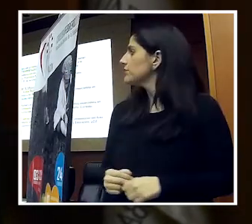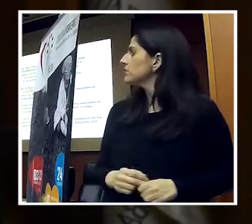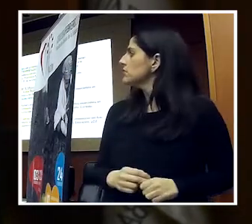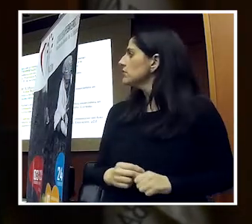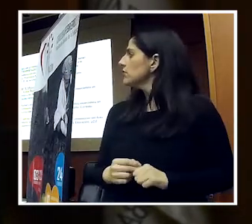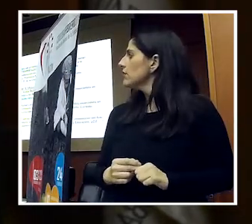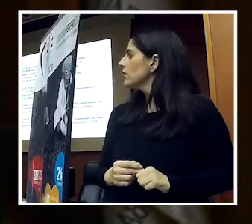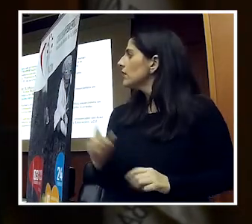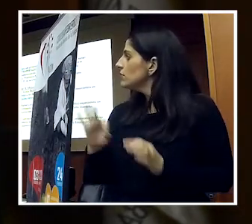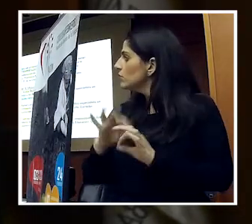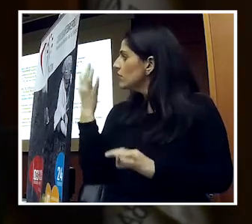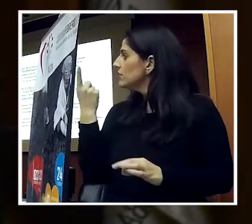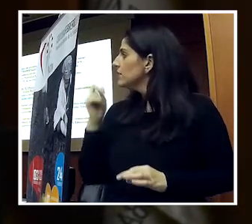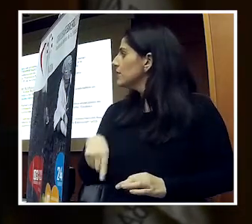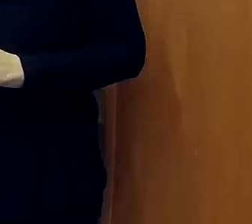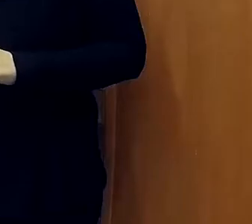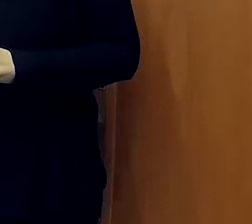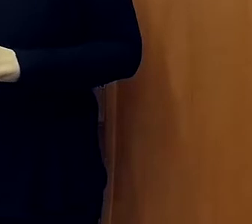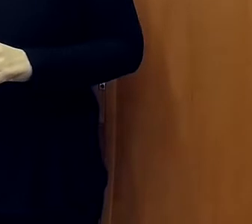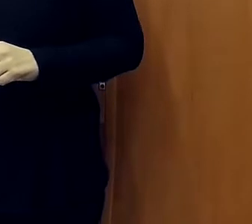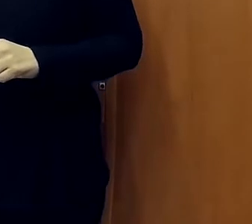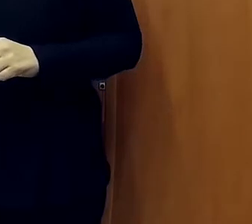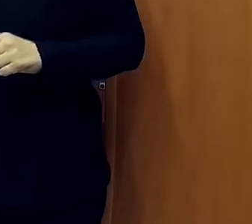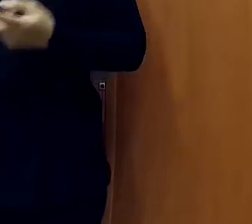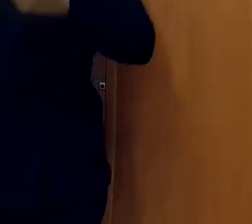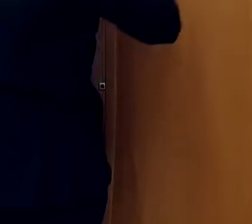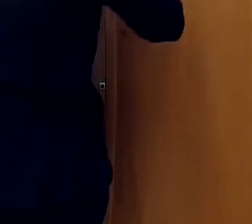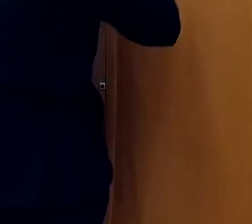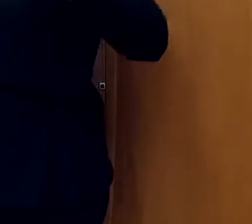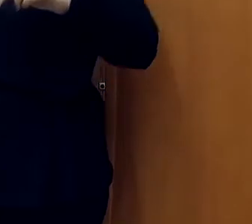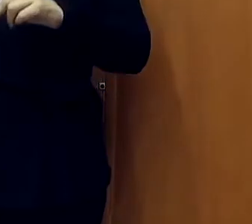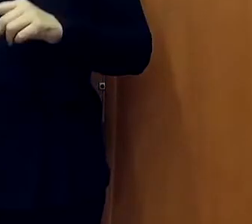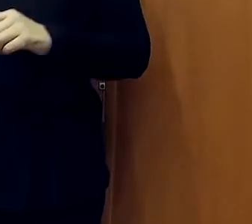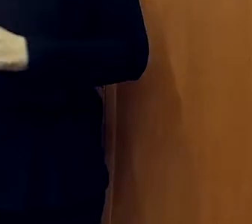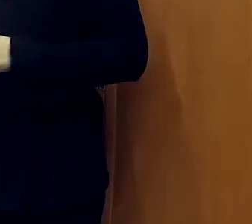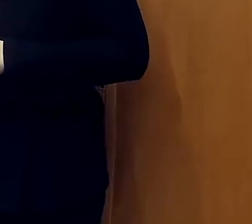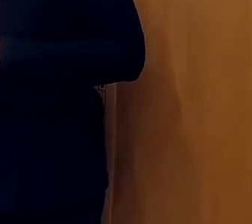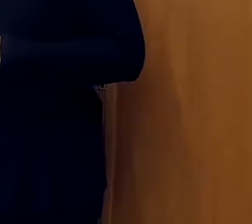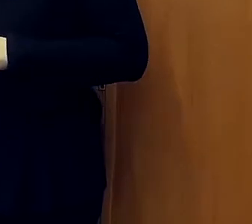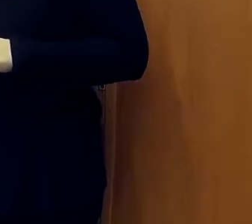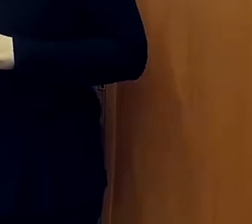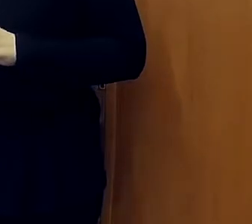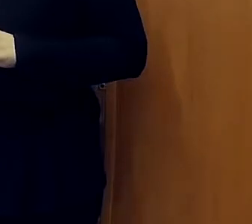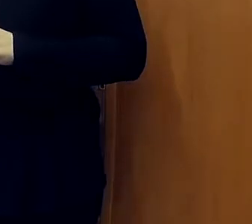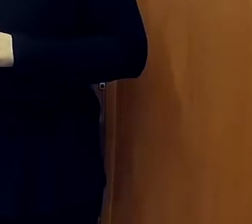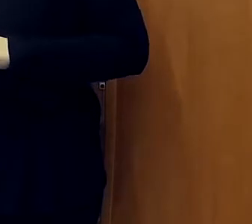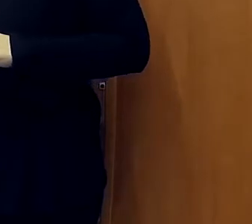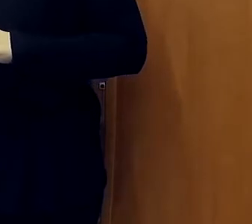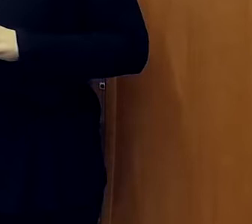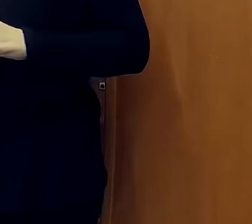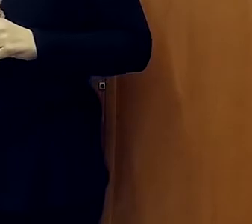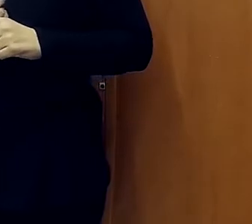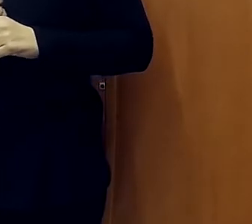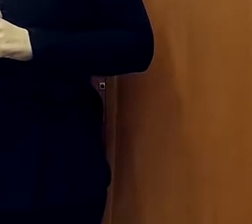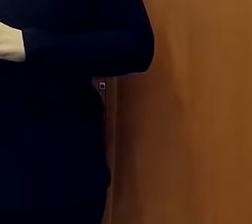Tenemos la suerte de contar con Paqui, que le agradecemos desde aquí su participación para que haga esta traducción